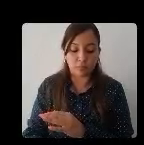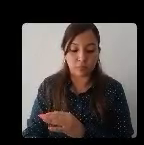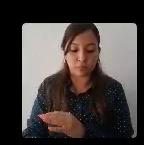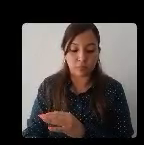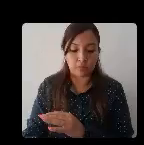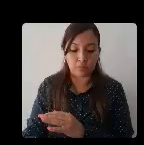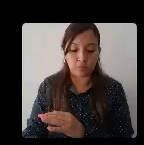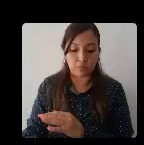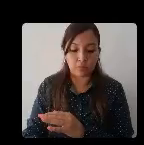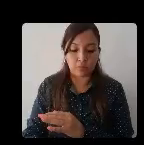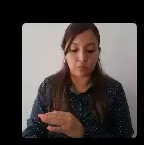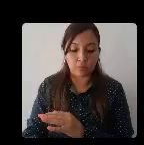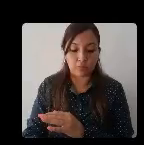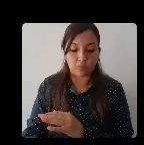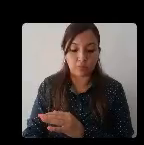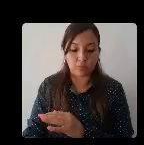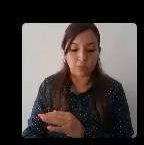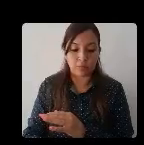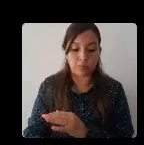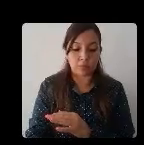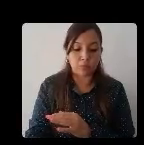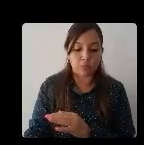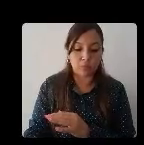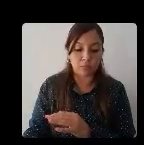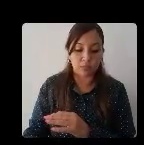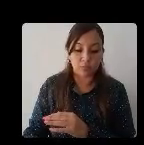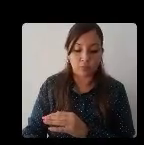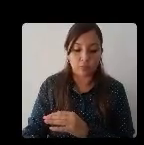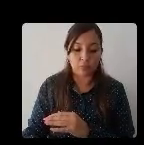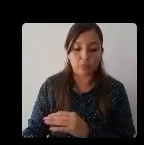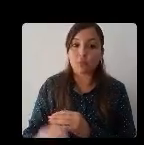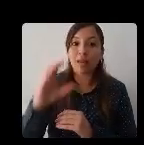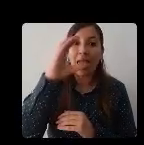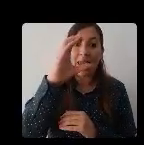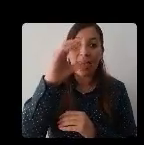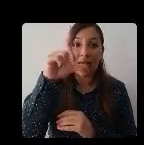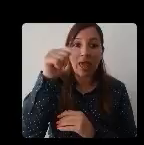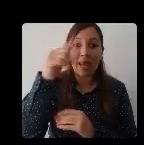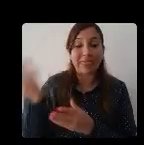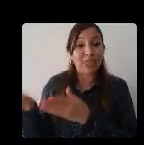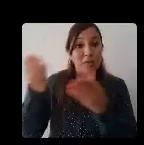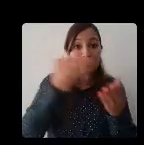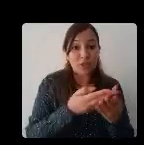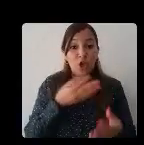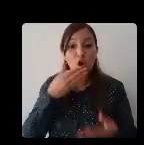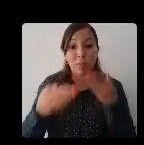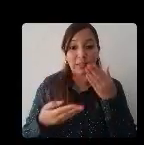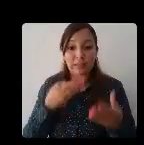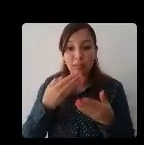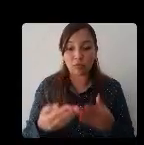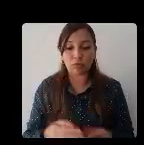Clara, por favor, cuéntanos cómo surge la idea del emprendimiento turístico en tu comunidad.